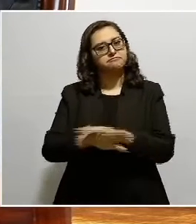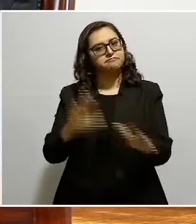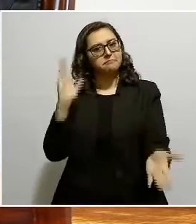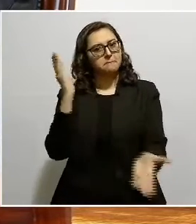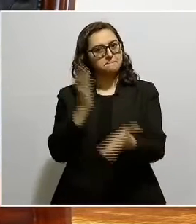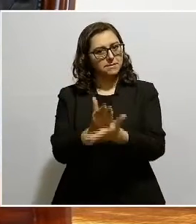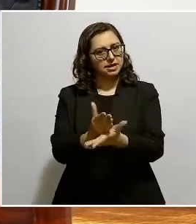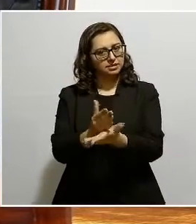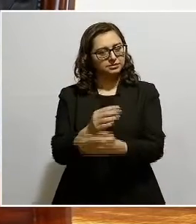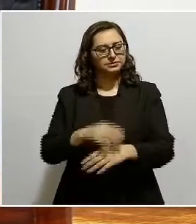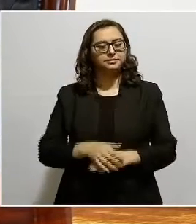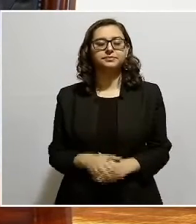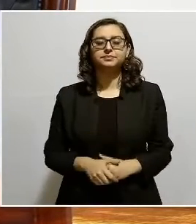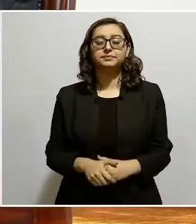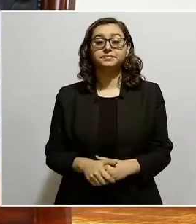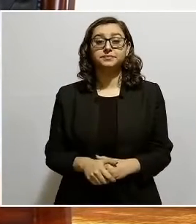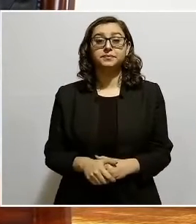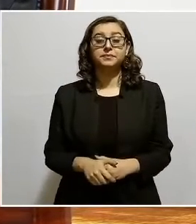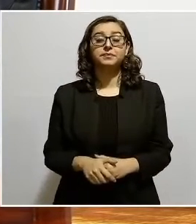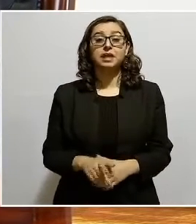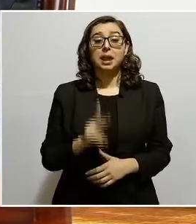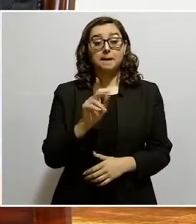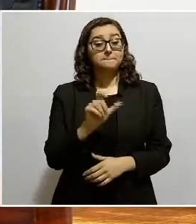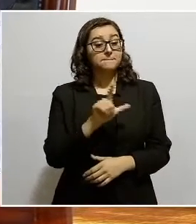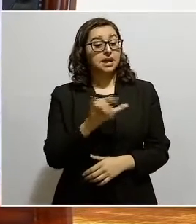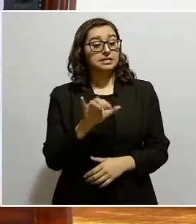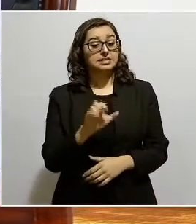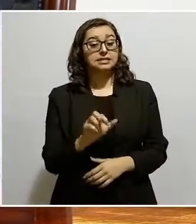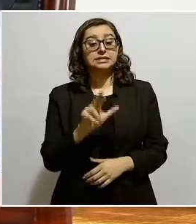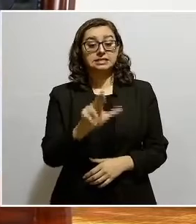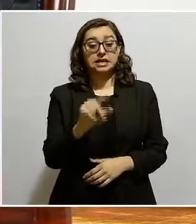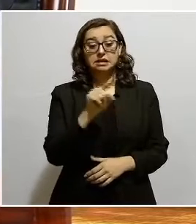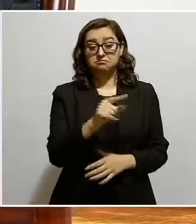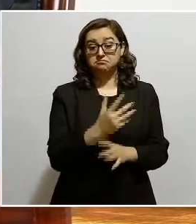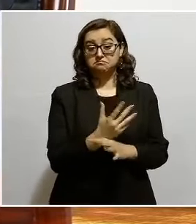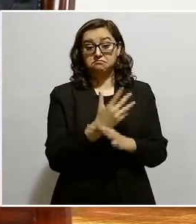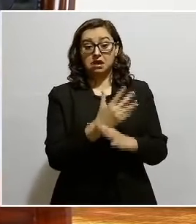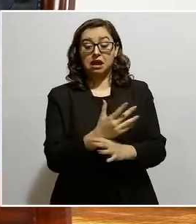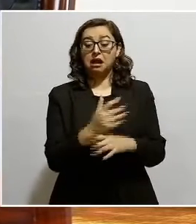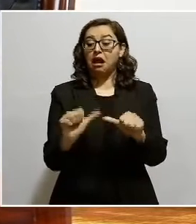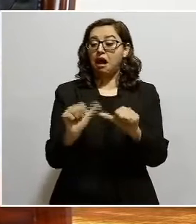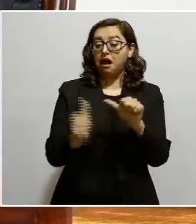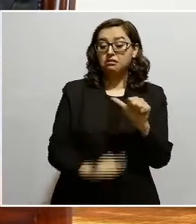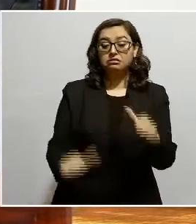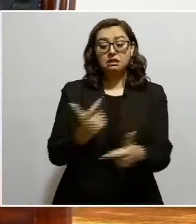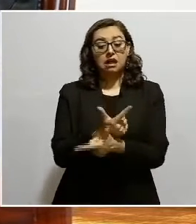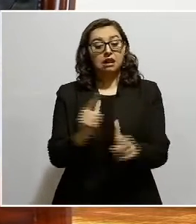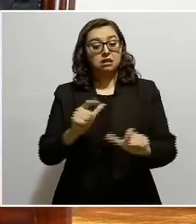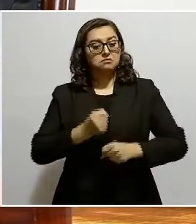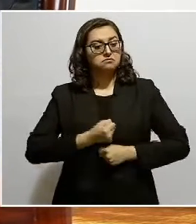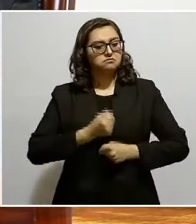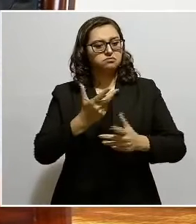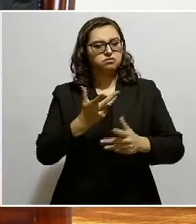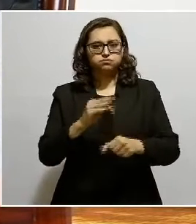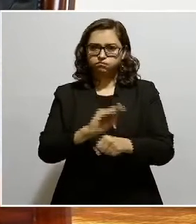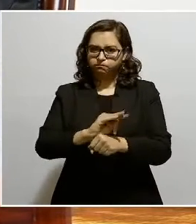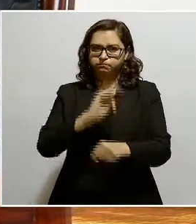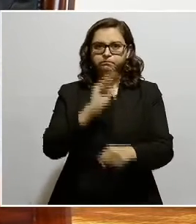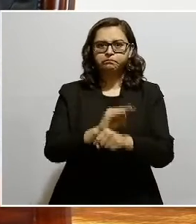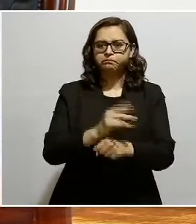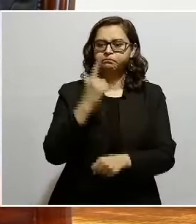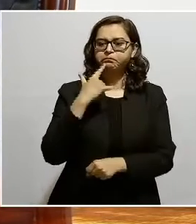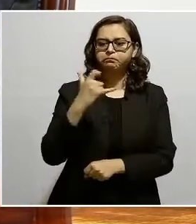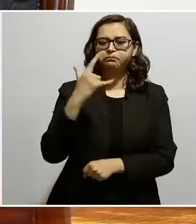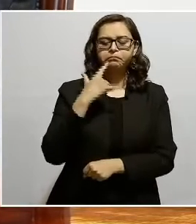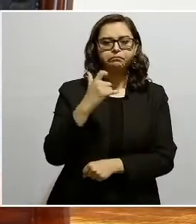Aun cuando el maestro Pellicer defendió el arte en libertad, no por consigna,